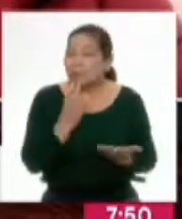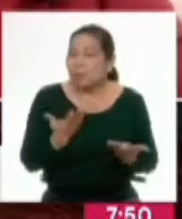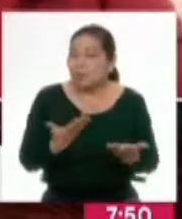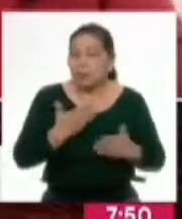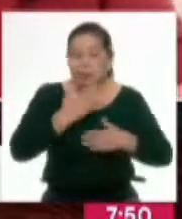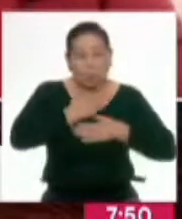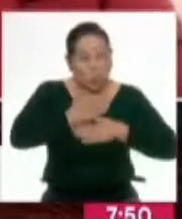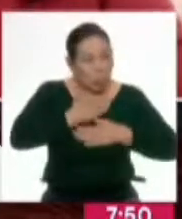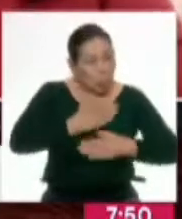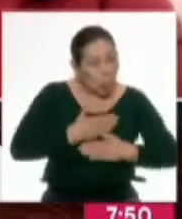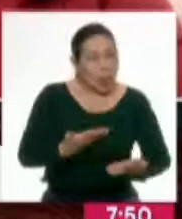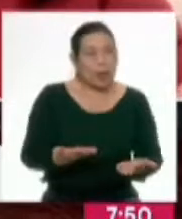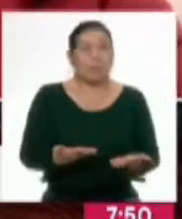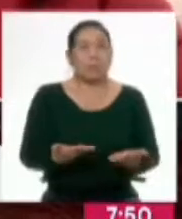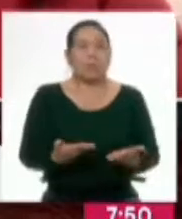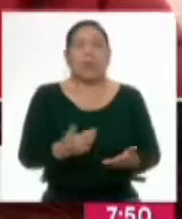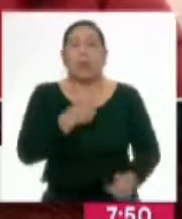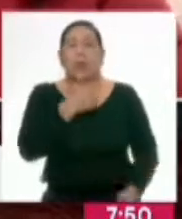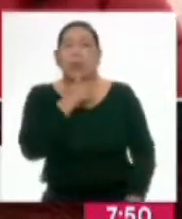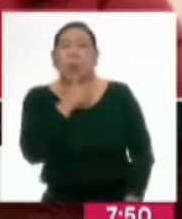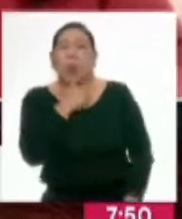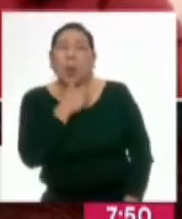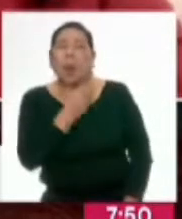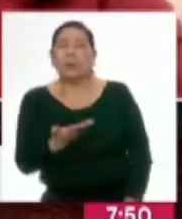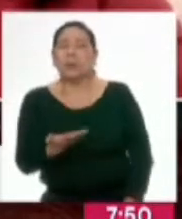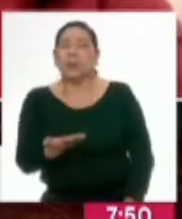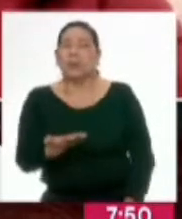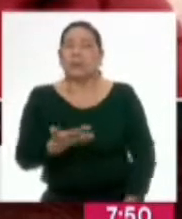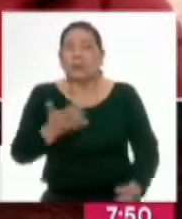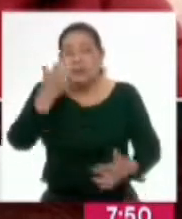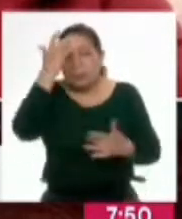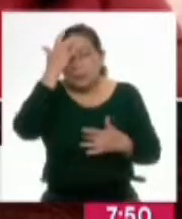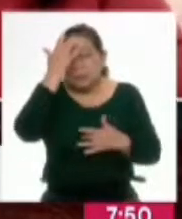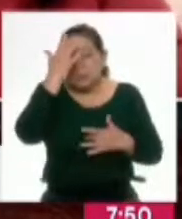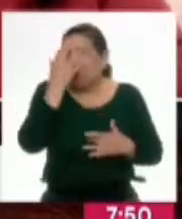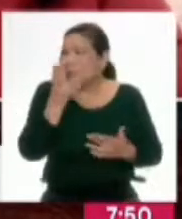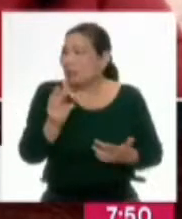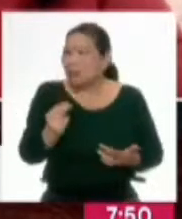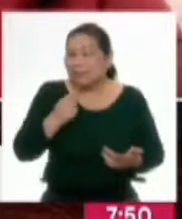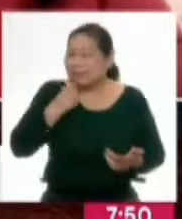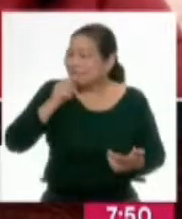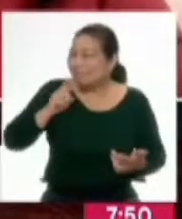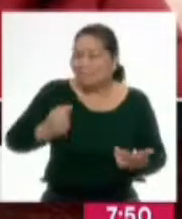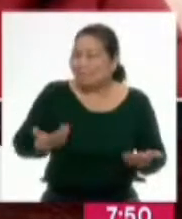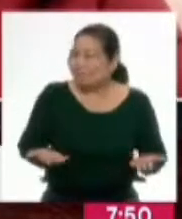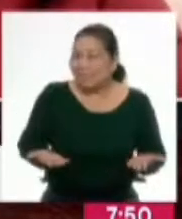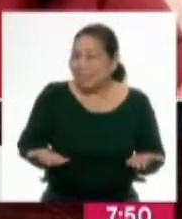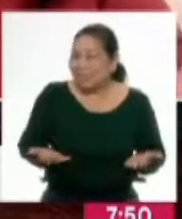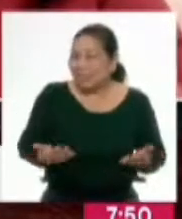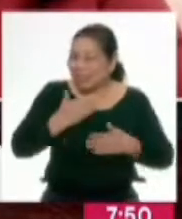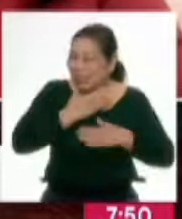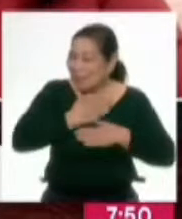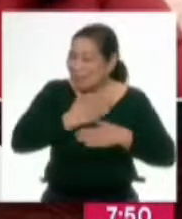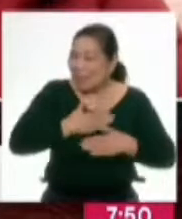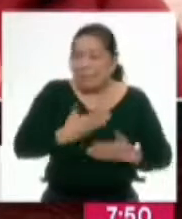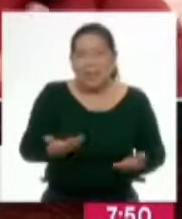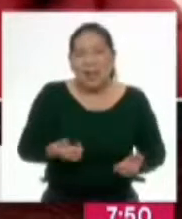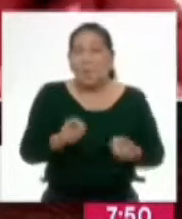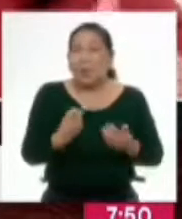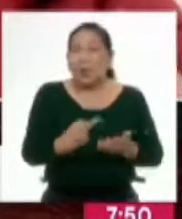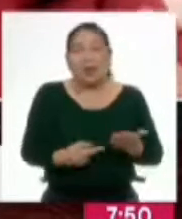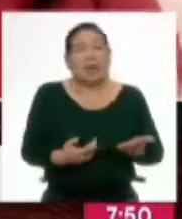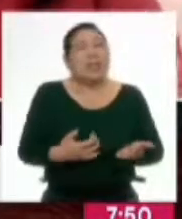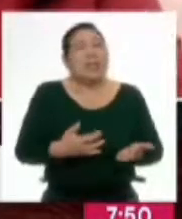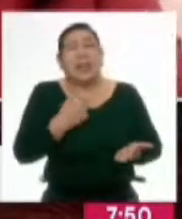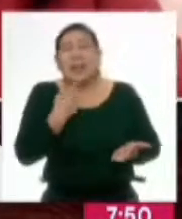en el cuerpo de dolores, de enfermedades, que no necesariamente son por el tema físico, sino más porque no